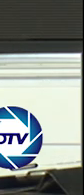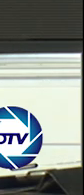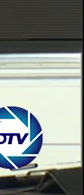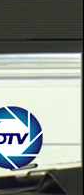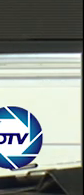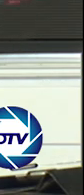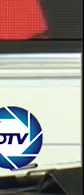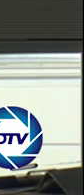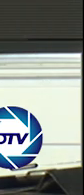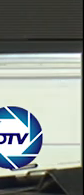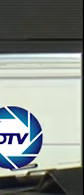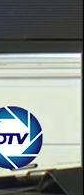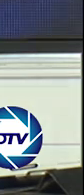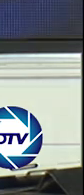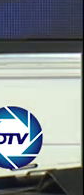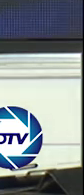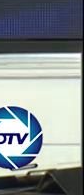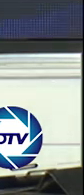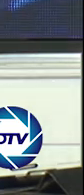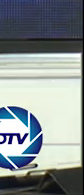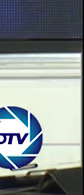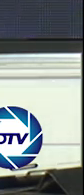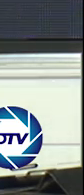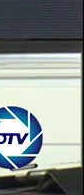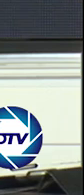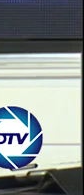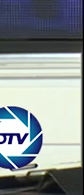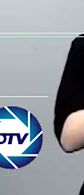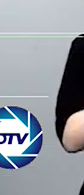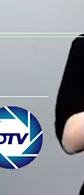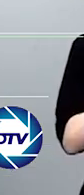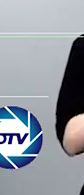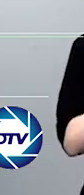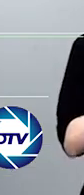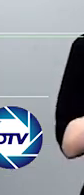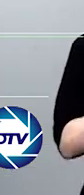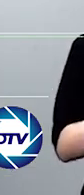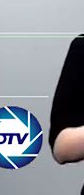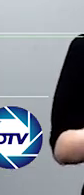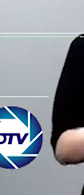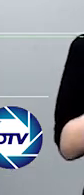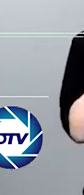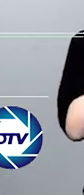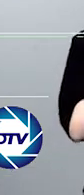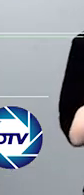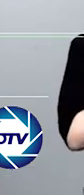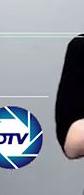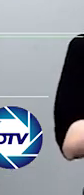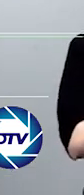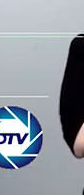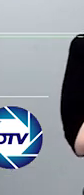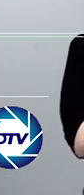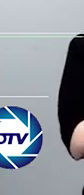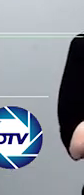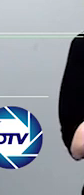Municipal de no colaborar en ese lanzamiento. ¿Sabes el problema, Javier? Que esto, porque al final es muy mediático, pero